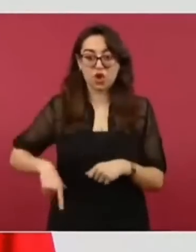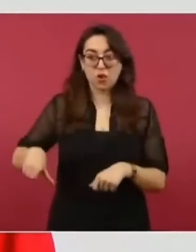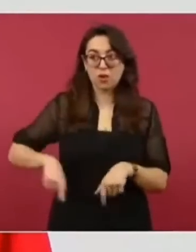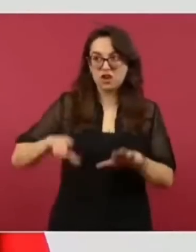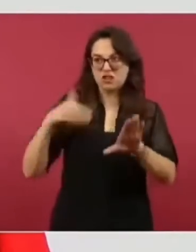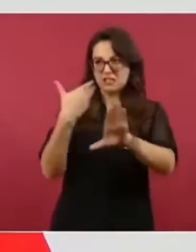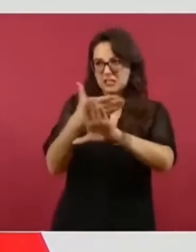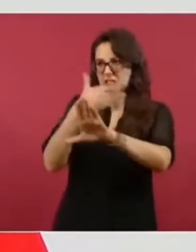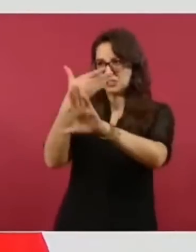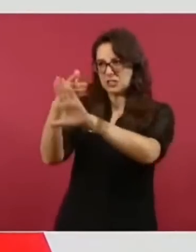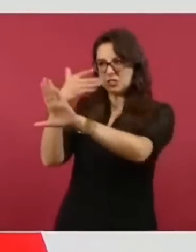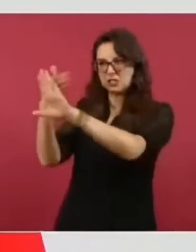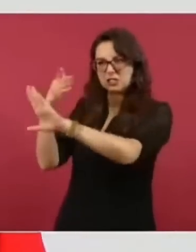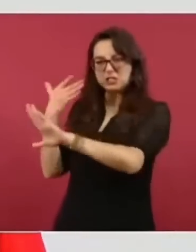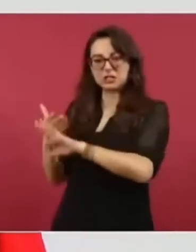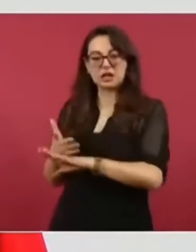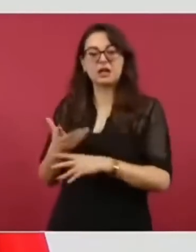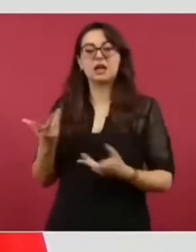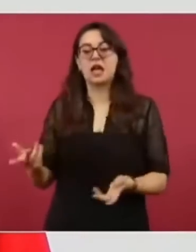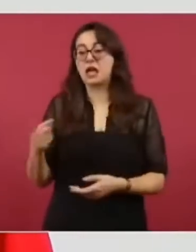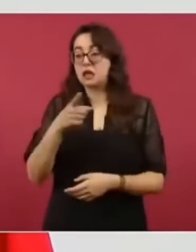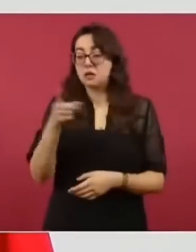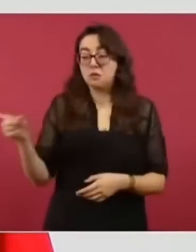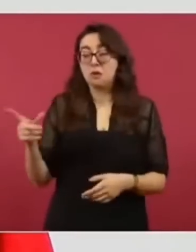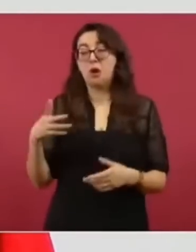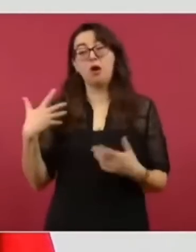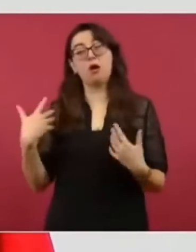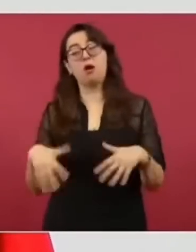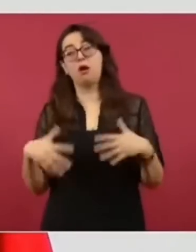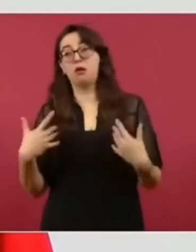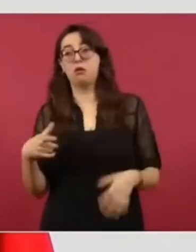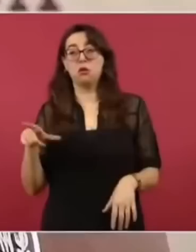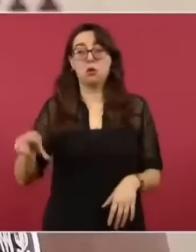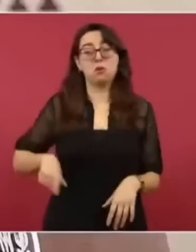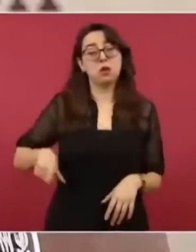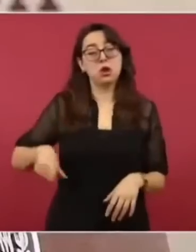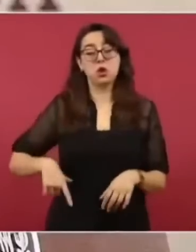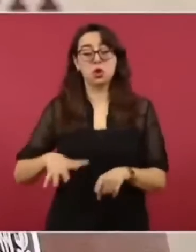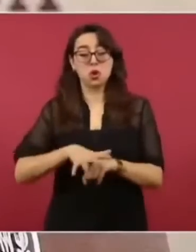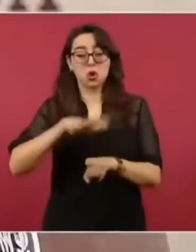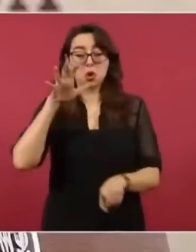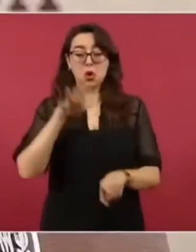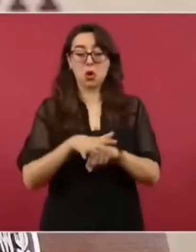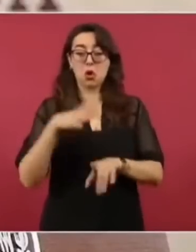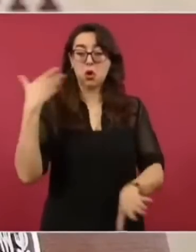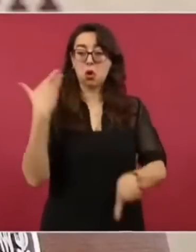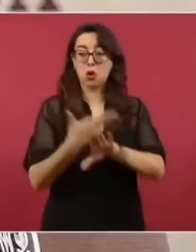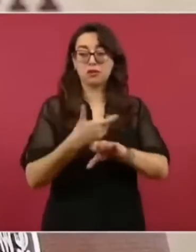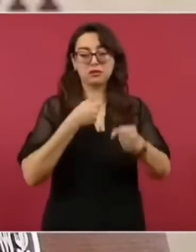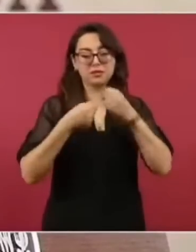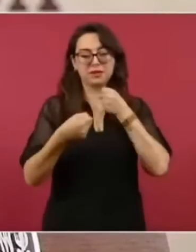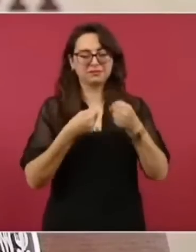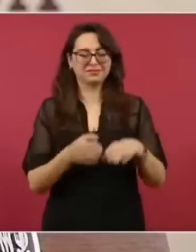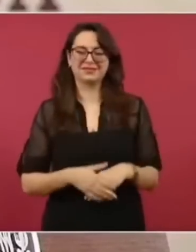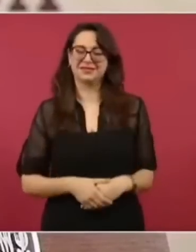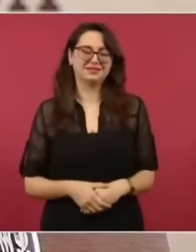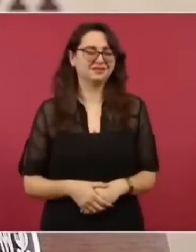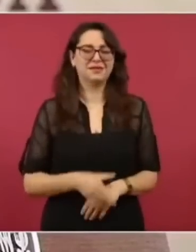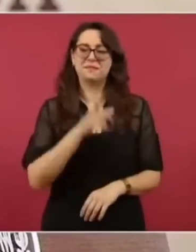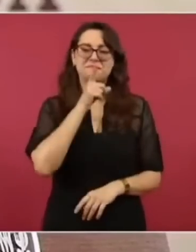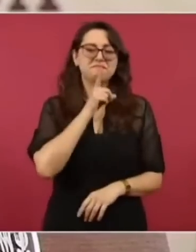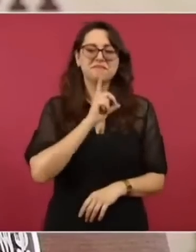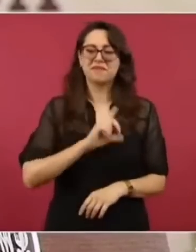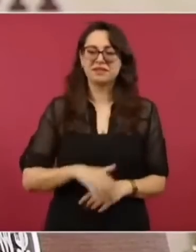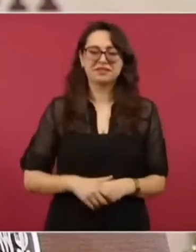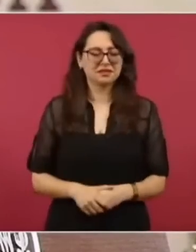de autoritario y de reprender y criminalizar a los periodistas. Nada más alejado de la realidad. En esta lista